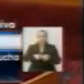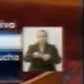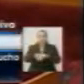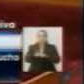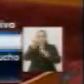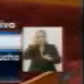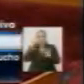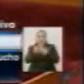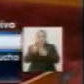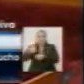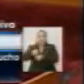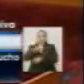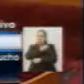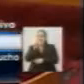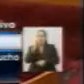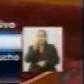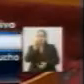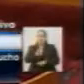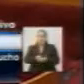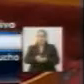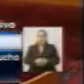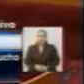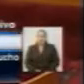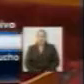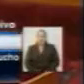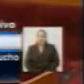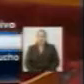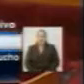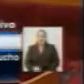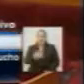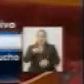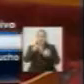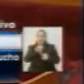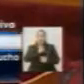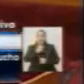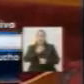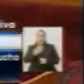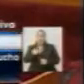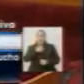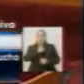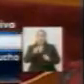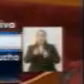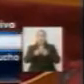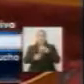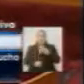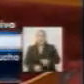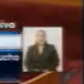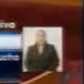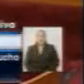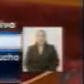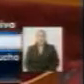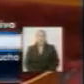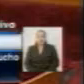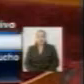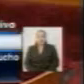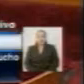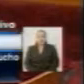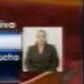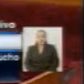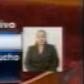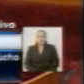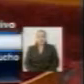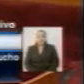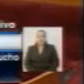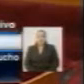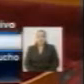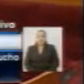responsabilidad en tales acciones Les informo señor presidente señores congresistas que en este momento estamos